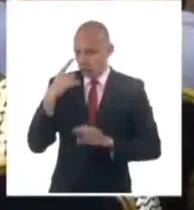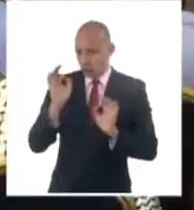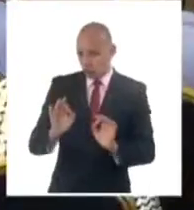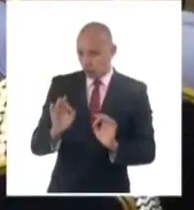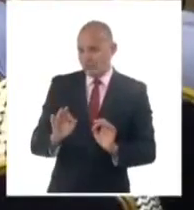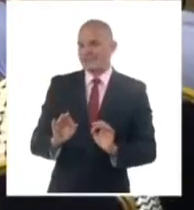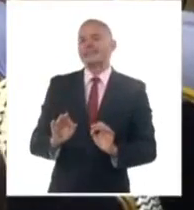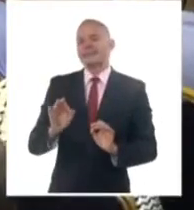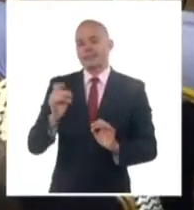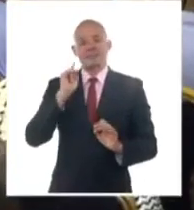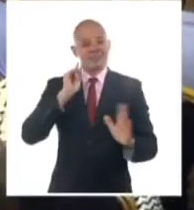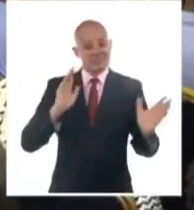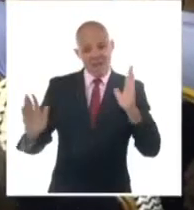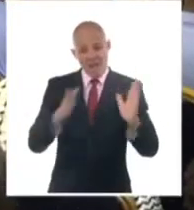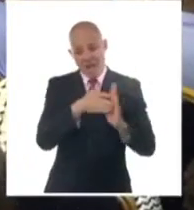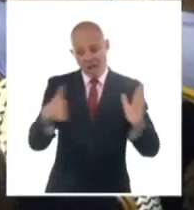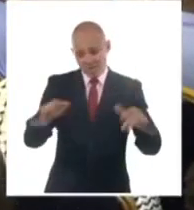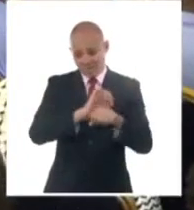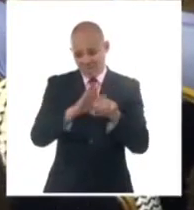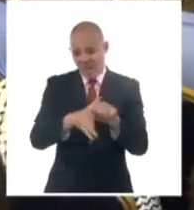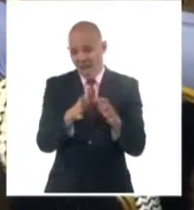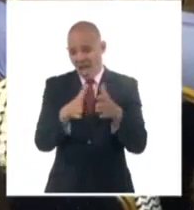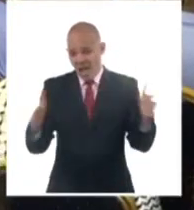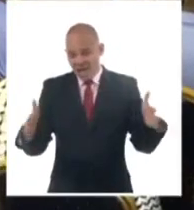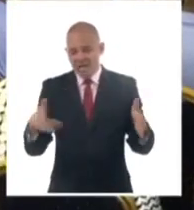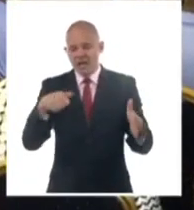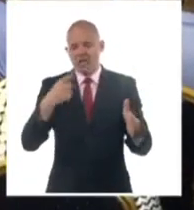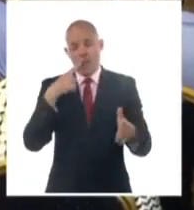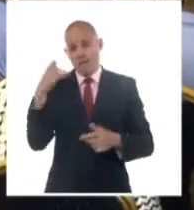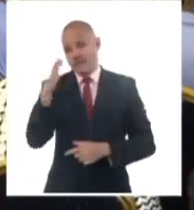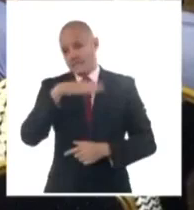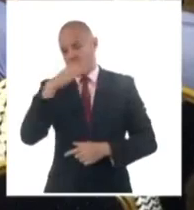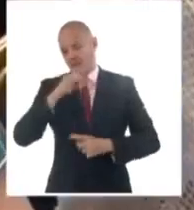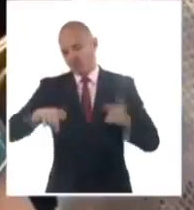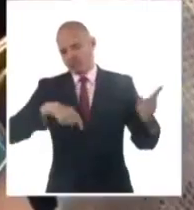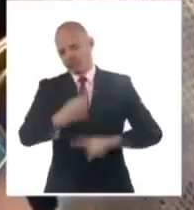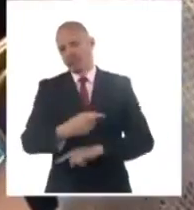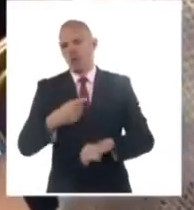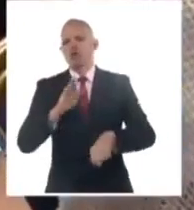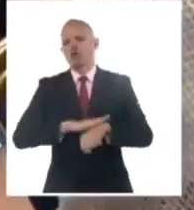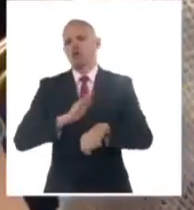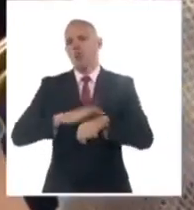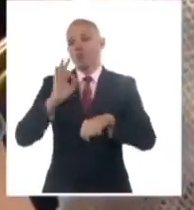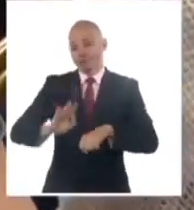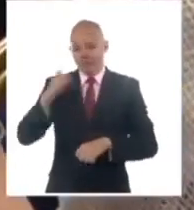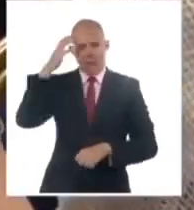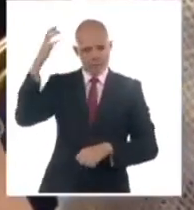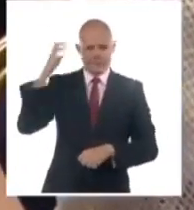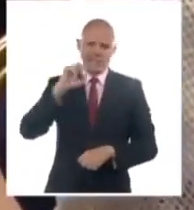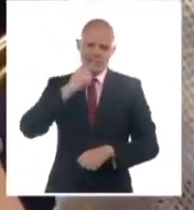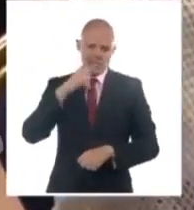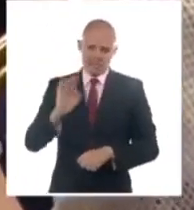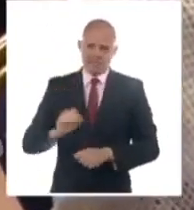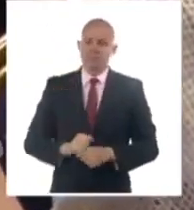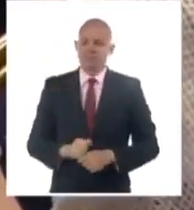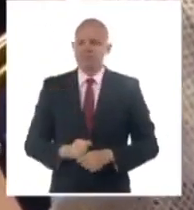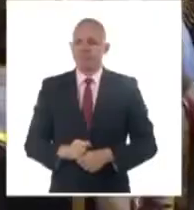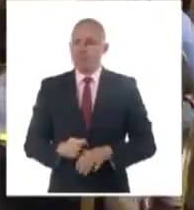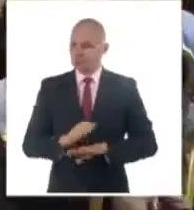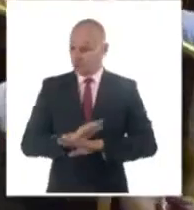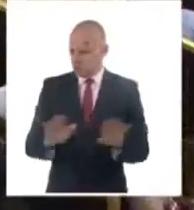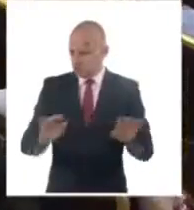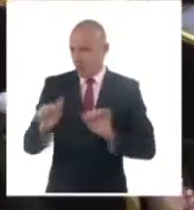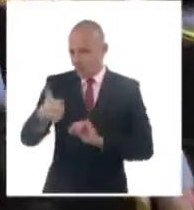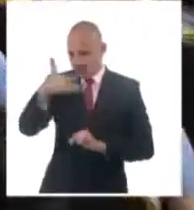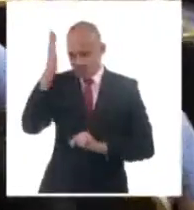en los difíciles tiempos de pandemia, y la heroica y creativa resistencia de su pueblo, habló el jefe de Estado a los presentes. Ratificó que